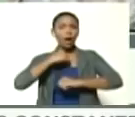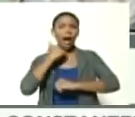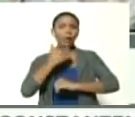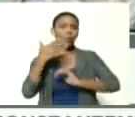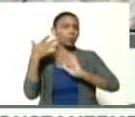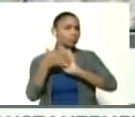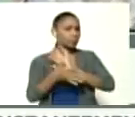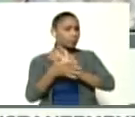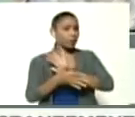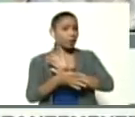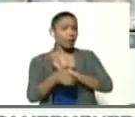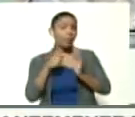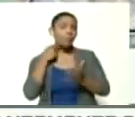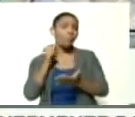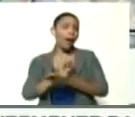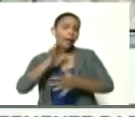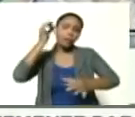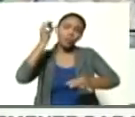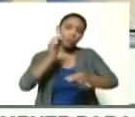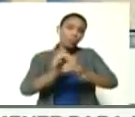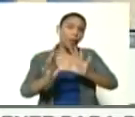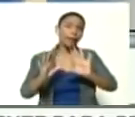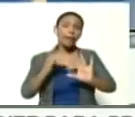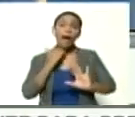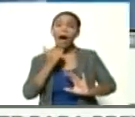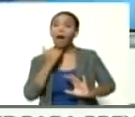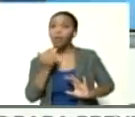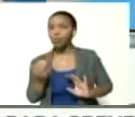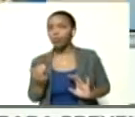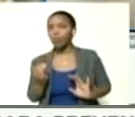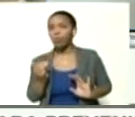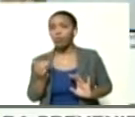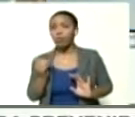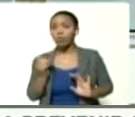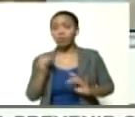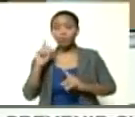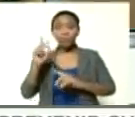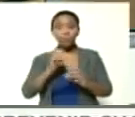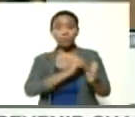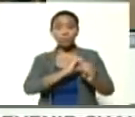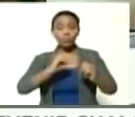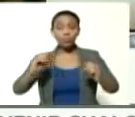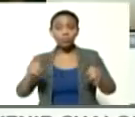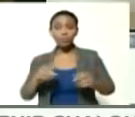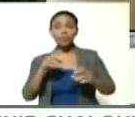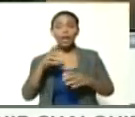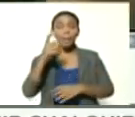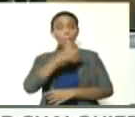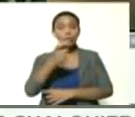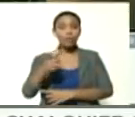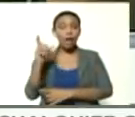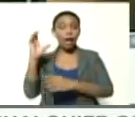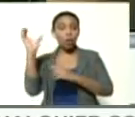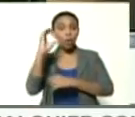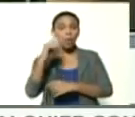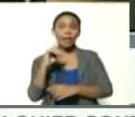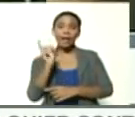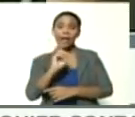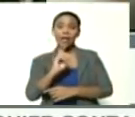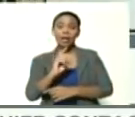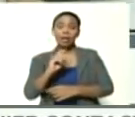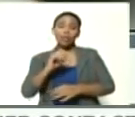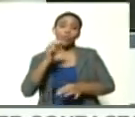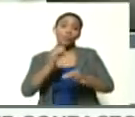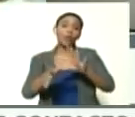y fallezca, muera o quede sin piernas, que hay organizaciones de personas en Colombia que se han quedado sin los miembros